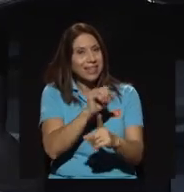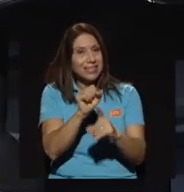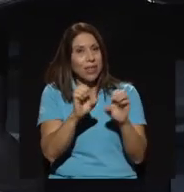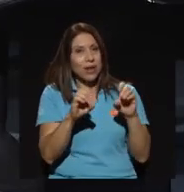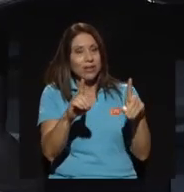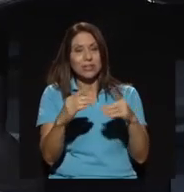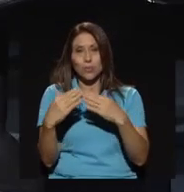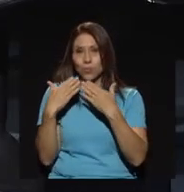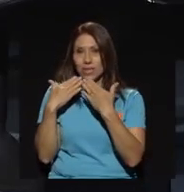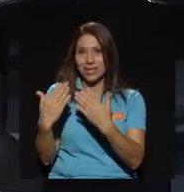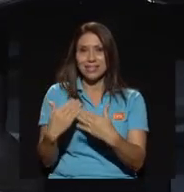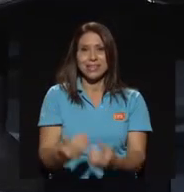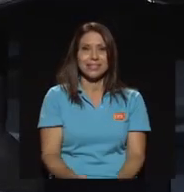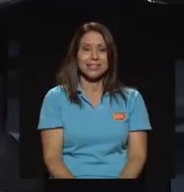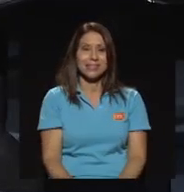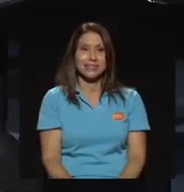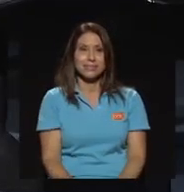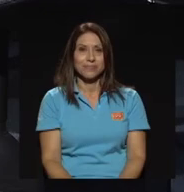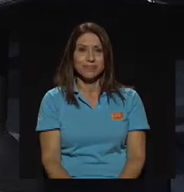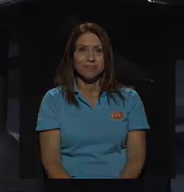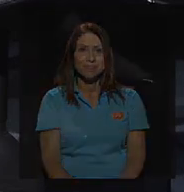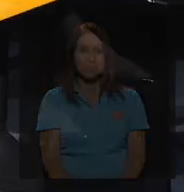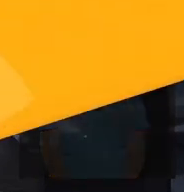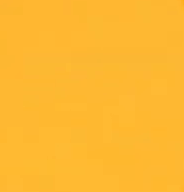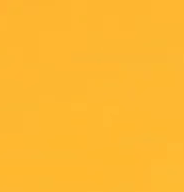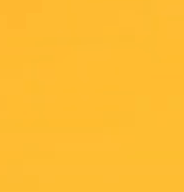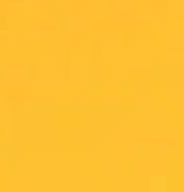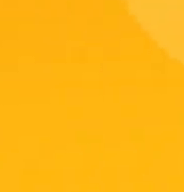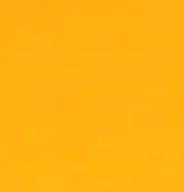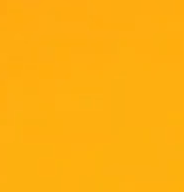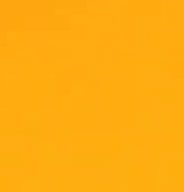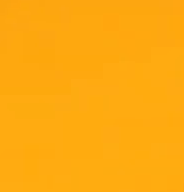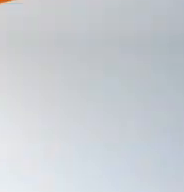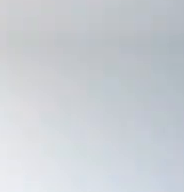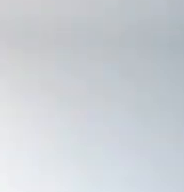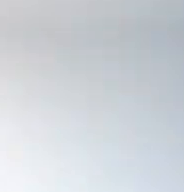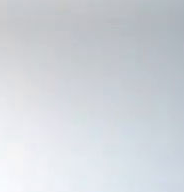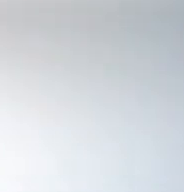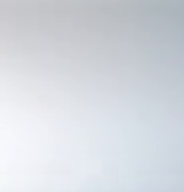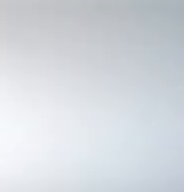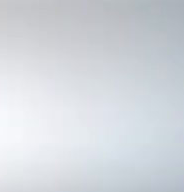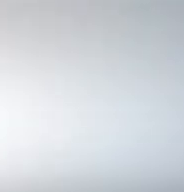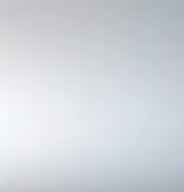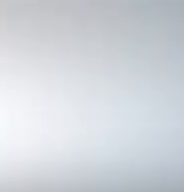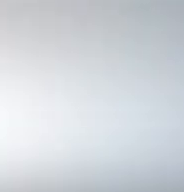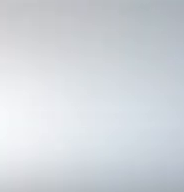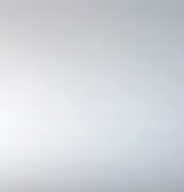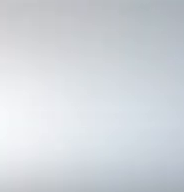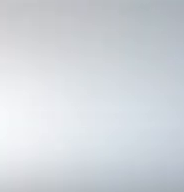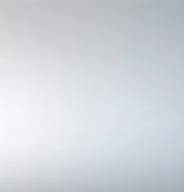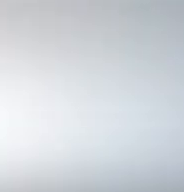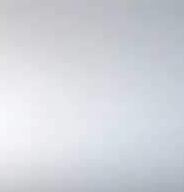Educación. Muchas gracias.